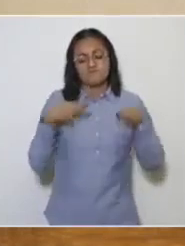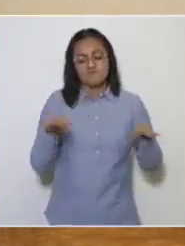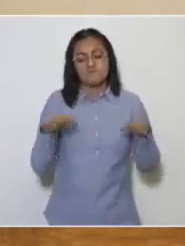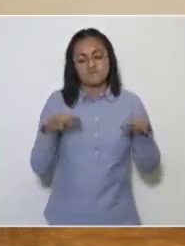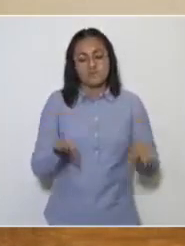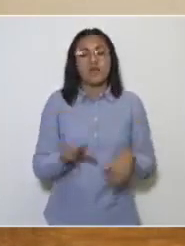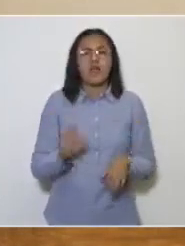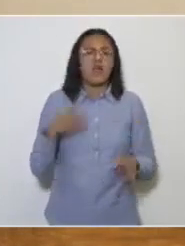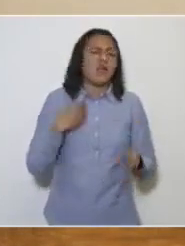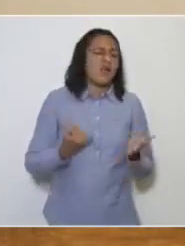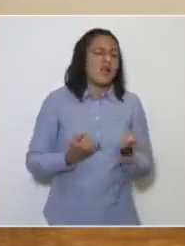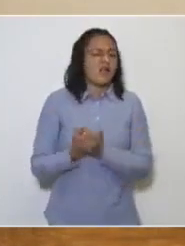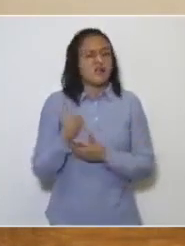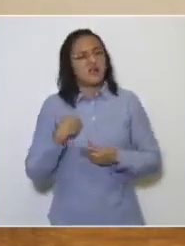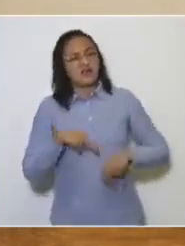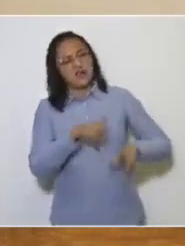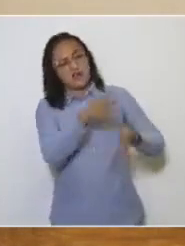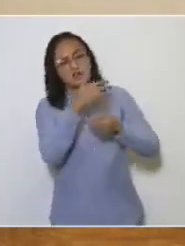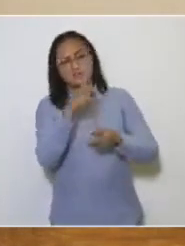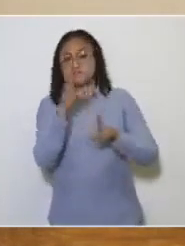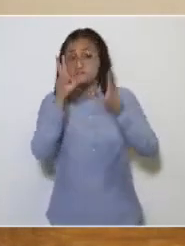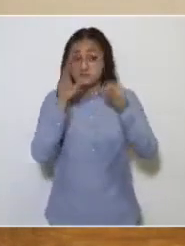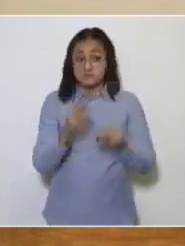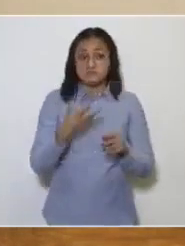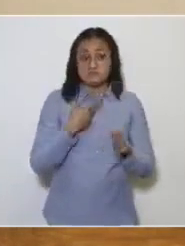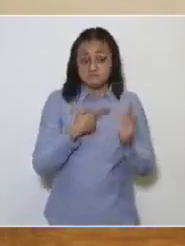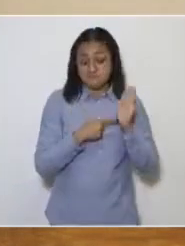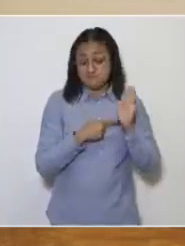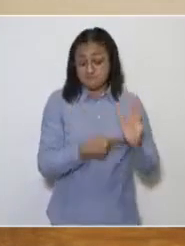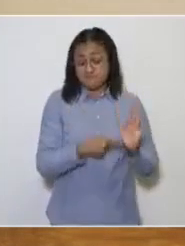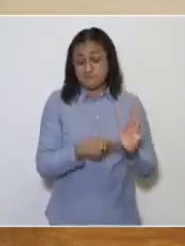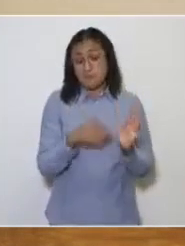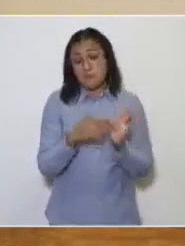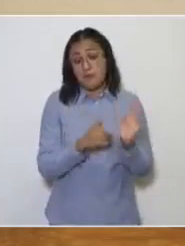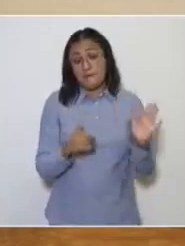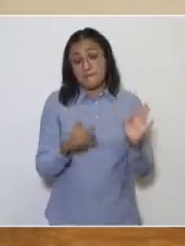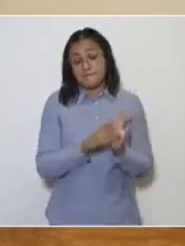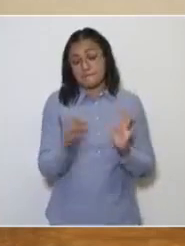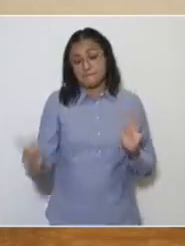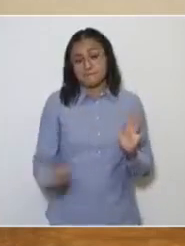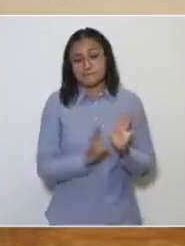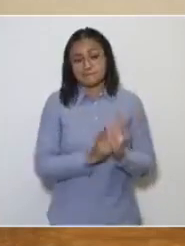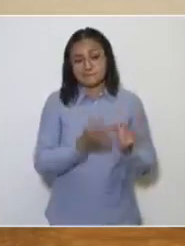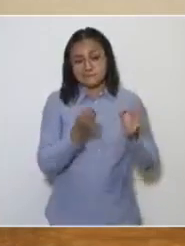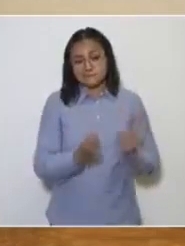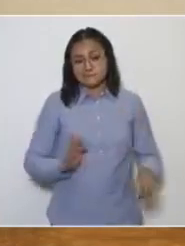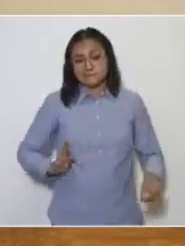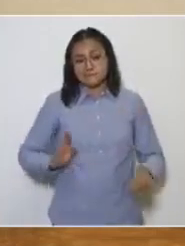no por una decisión solamente policíaca, por orden judicial.